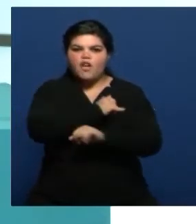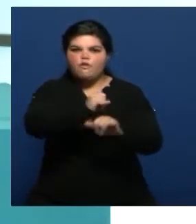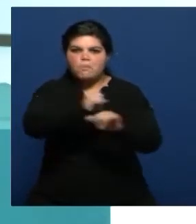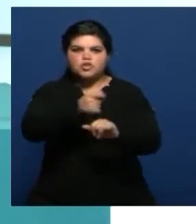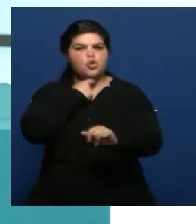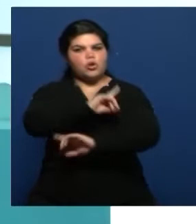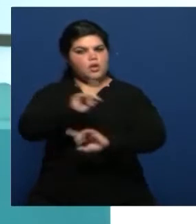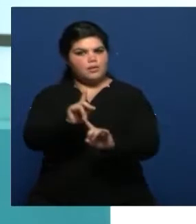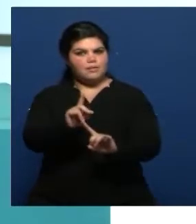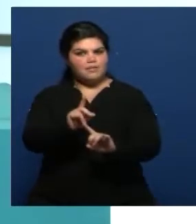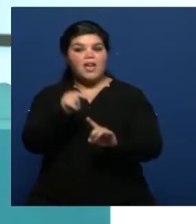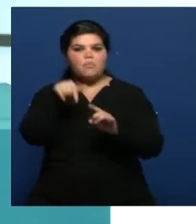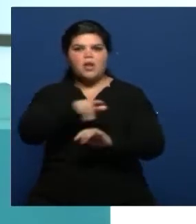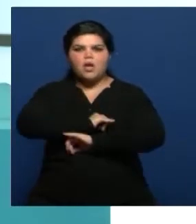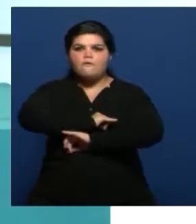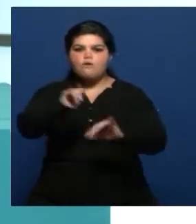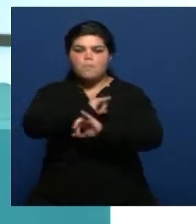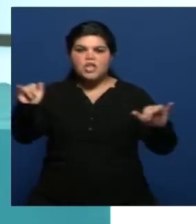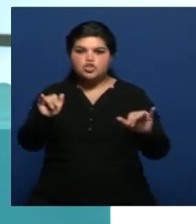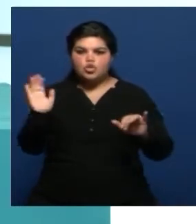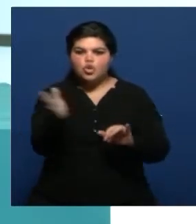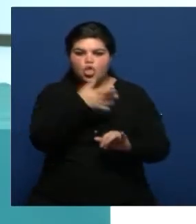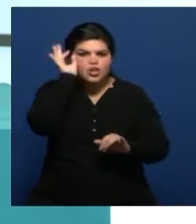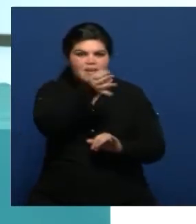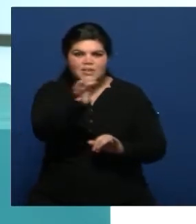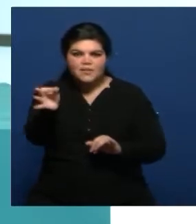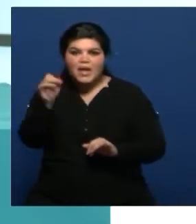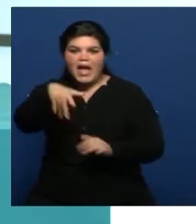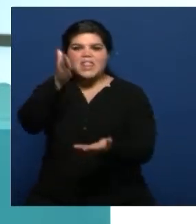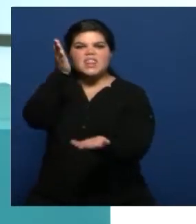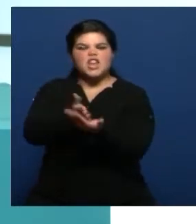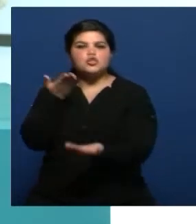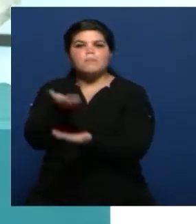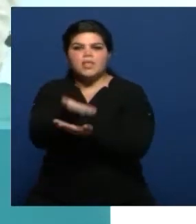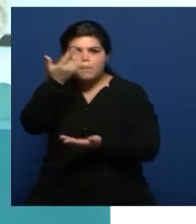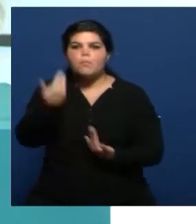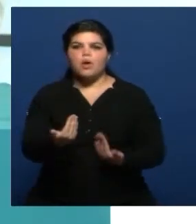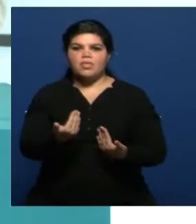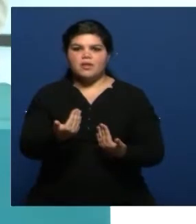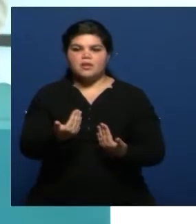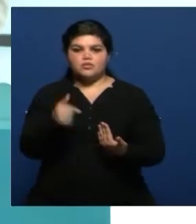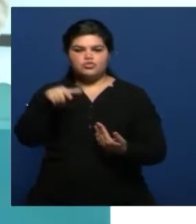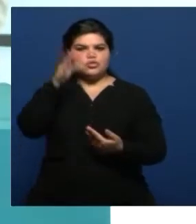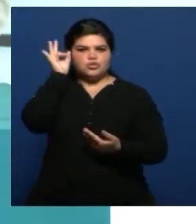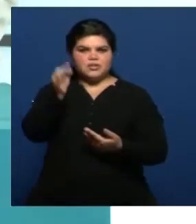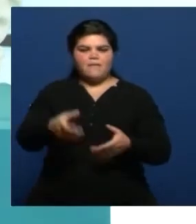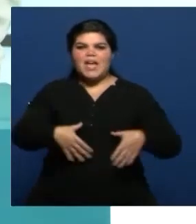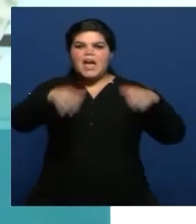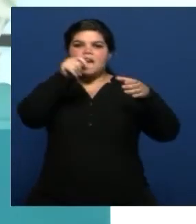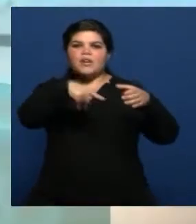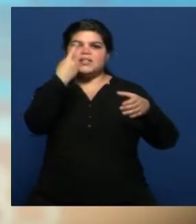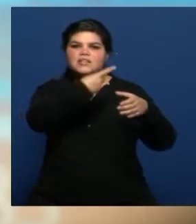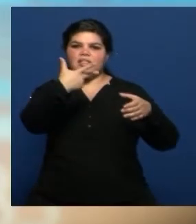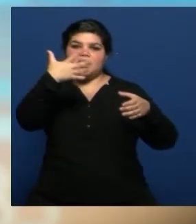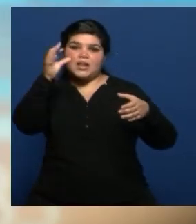Información. Cuando se tiene información, se tiene la posibilidad de ejercer un derecho. Cuando yo sé que esto vale 135 porque está grabado